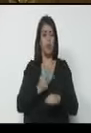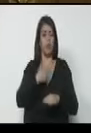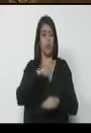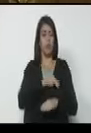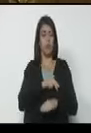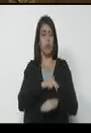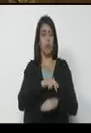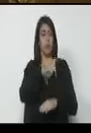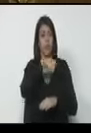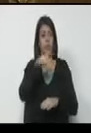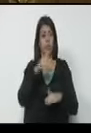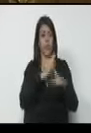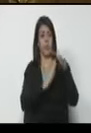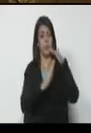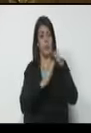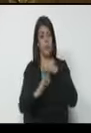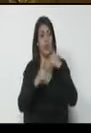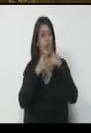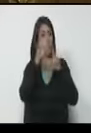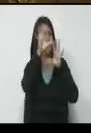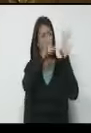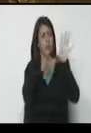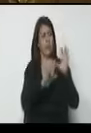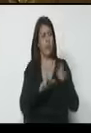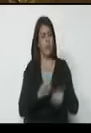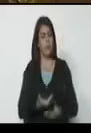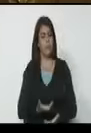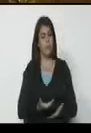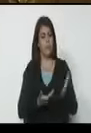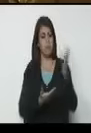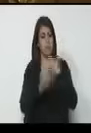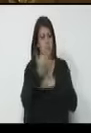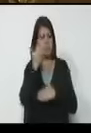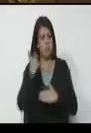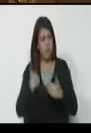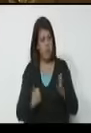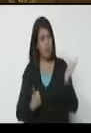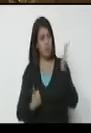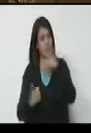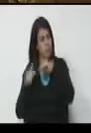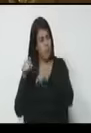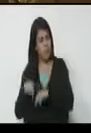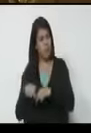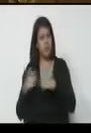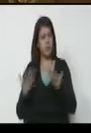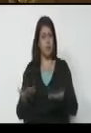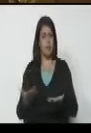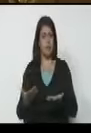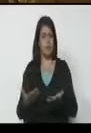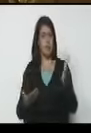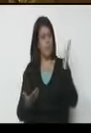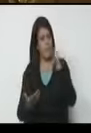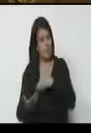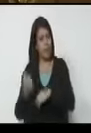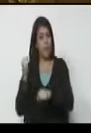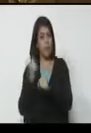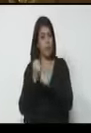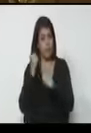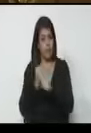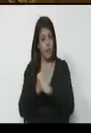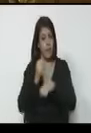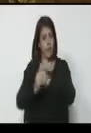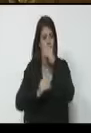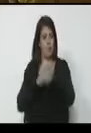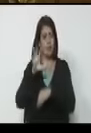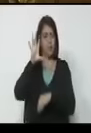nuestros connacionales que están en el exterior. Vénganse. ¿Qué hacen ustedes allá? Vénganse a trabajar, vamos a